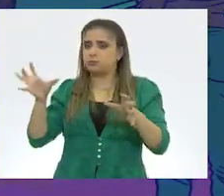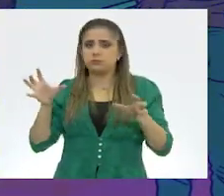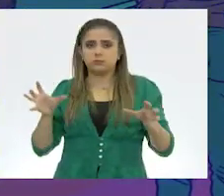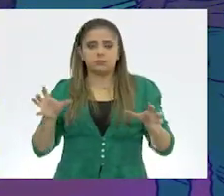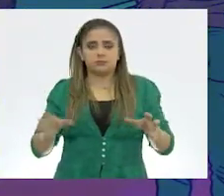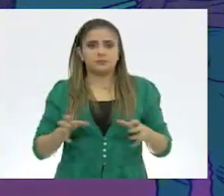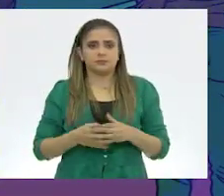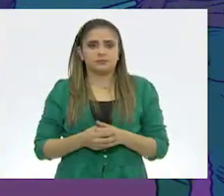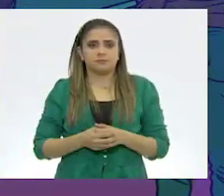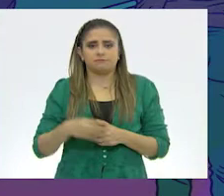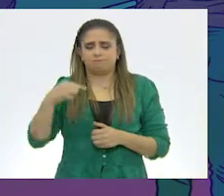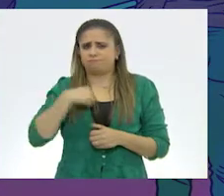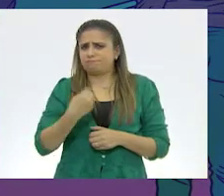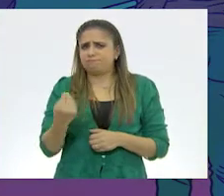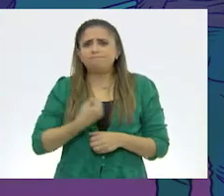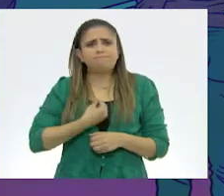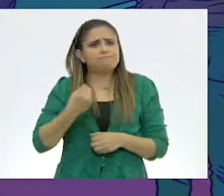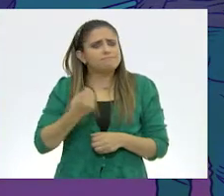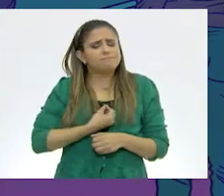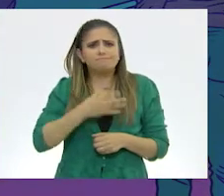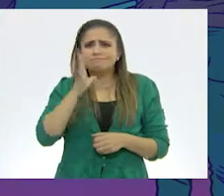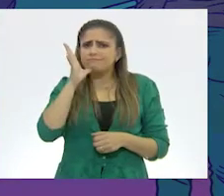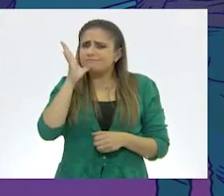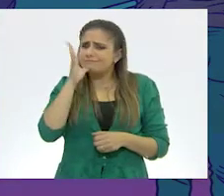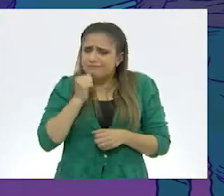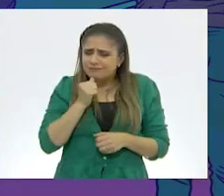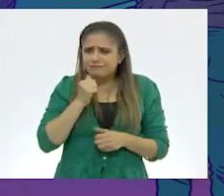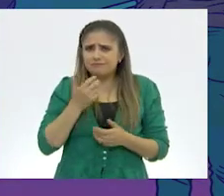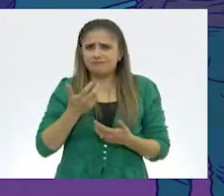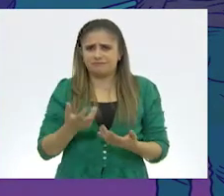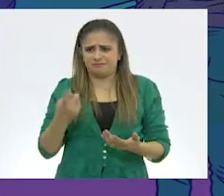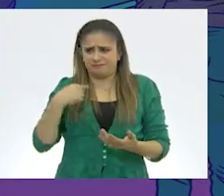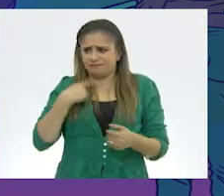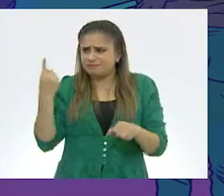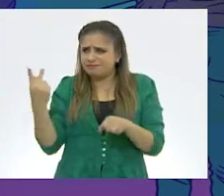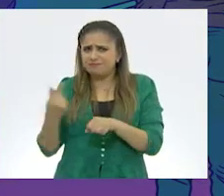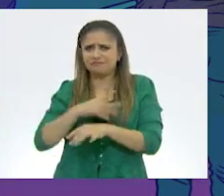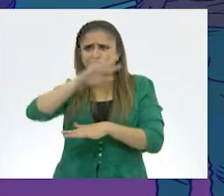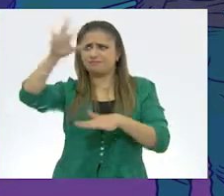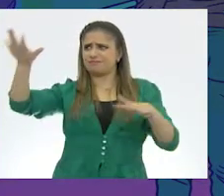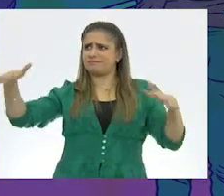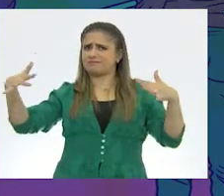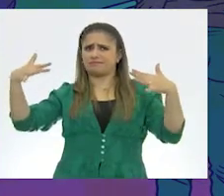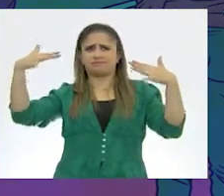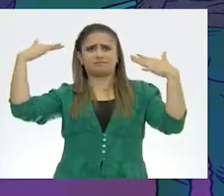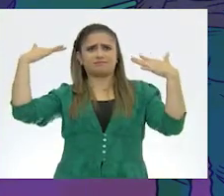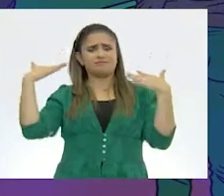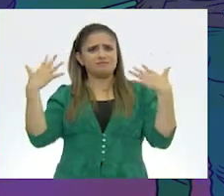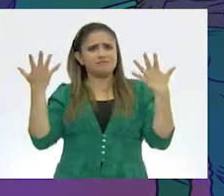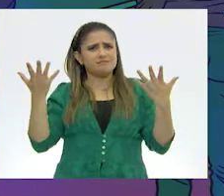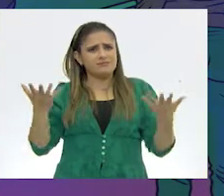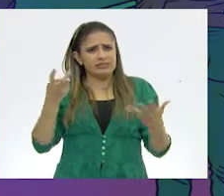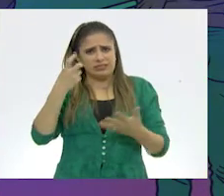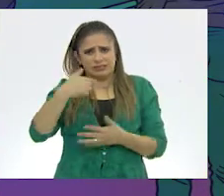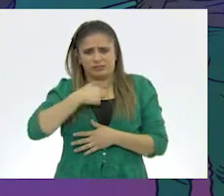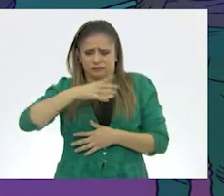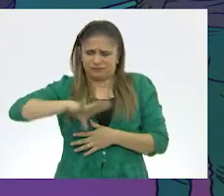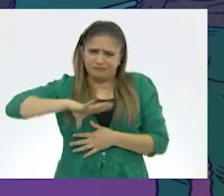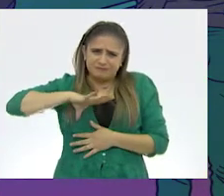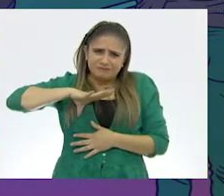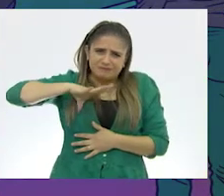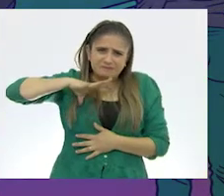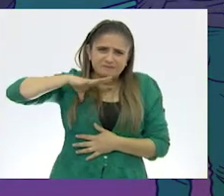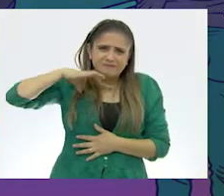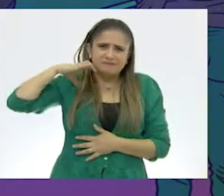No pudiendo soportar más el oprobio de que era víctima, hice un sobrehumano esfuerzo y derribé el